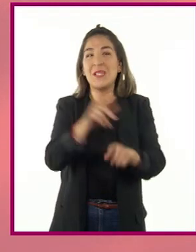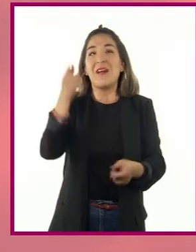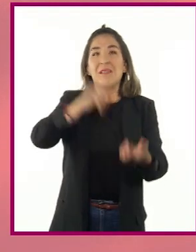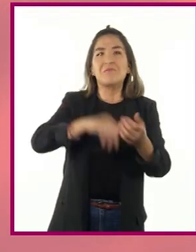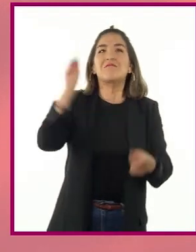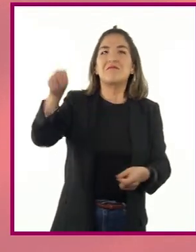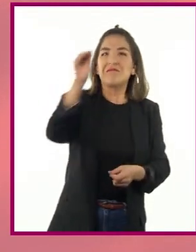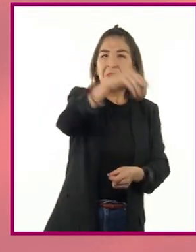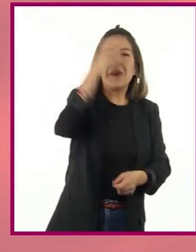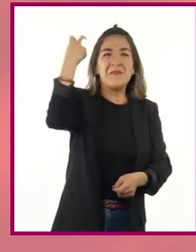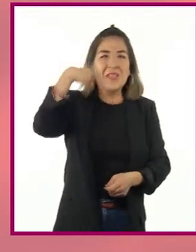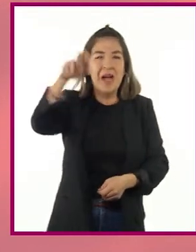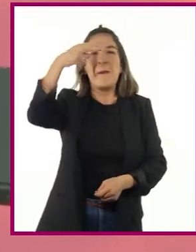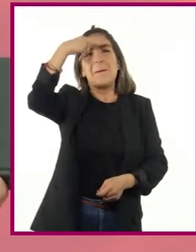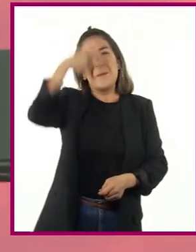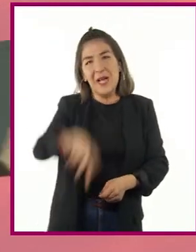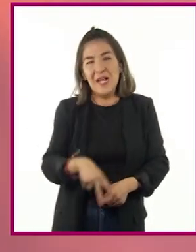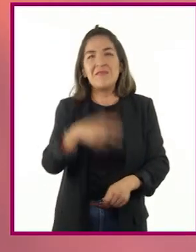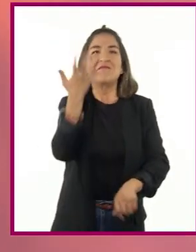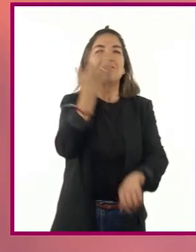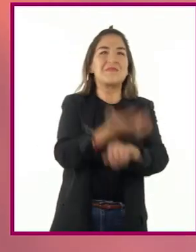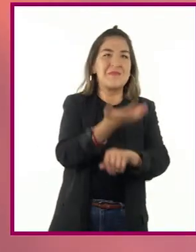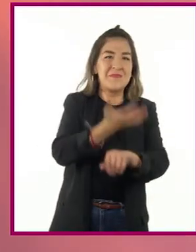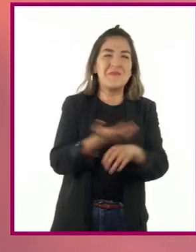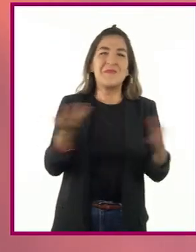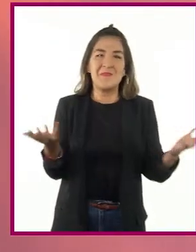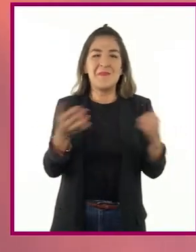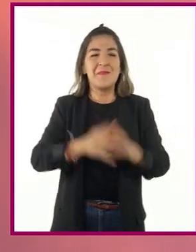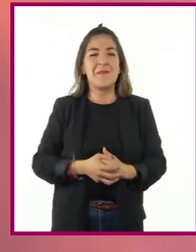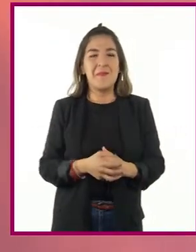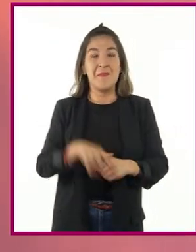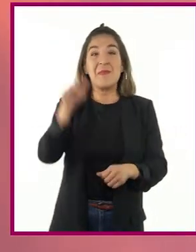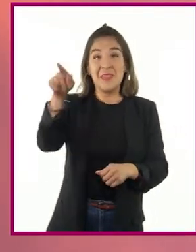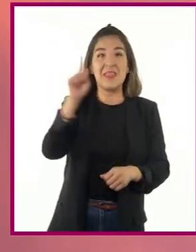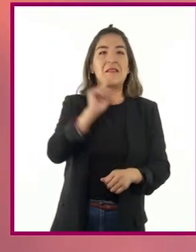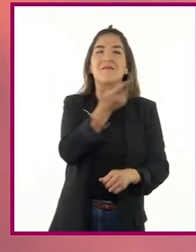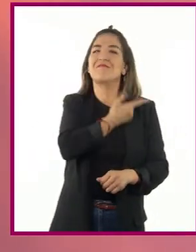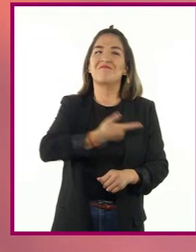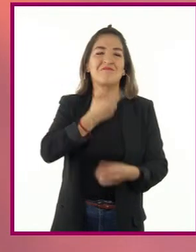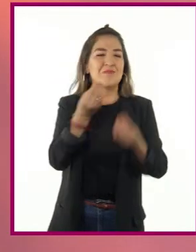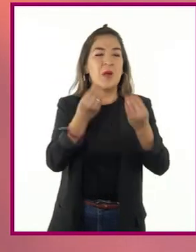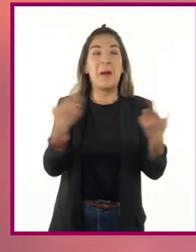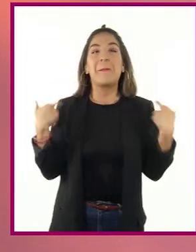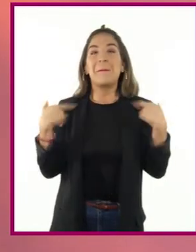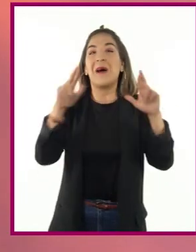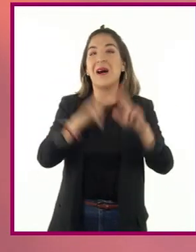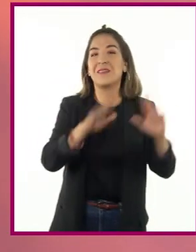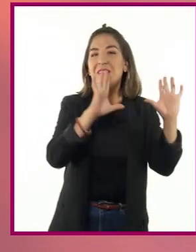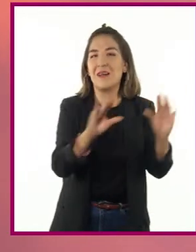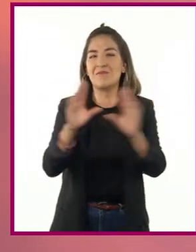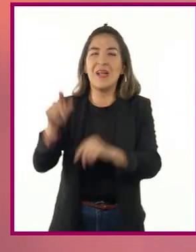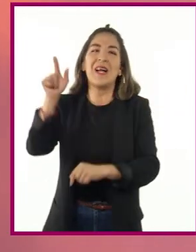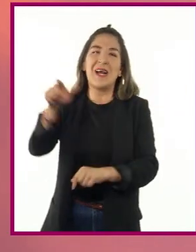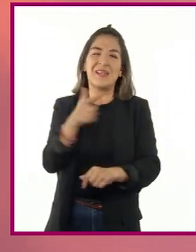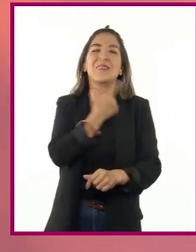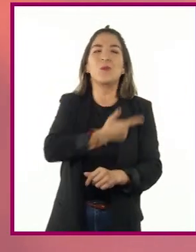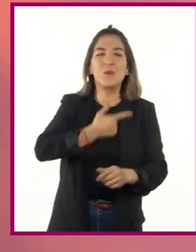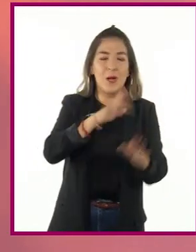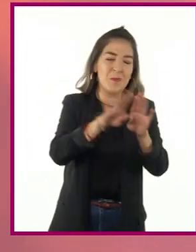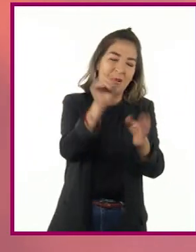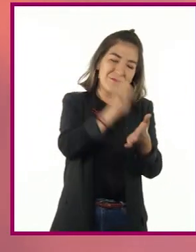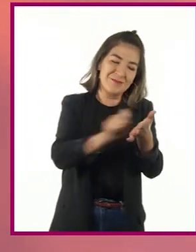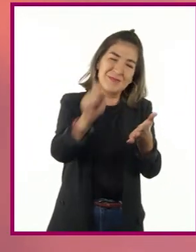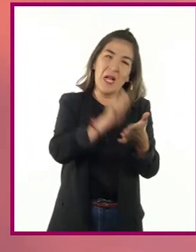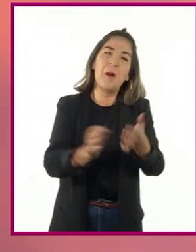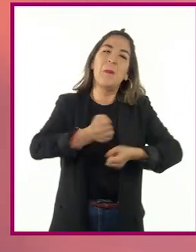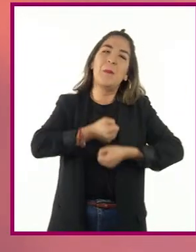países como México y Estados Unidos. A ella le gustaba mucho ser docente y escribir poesía, y logró